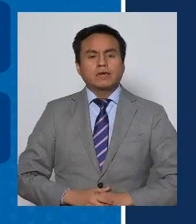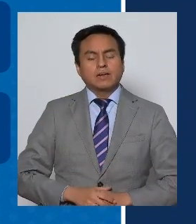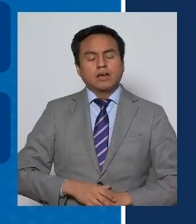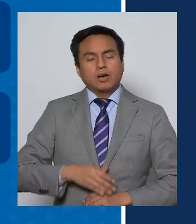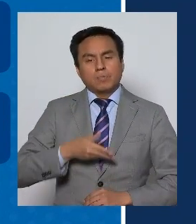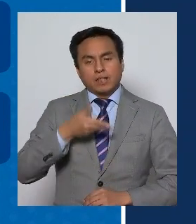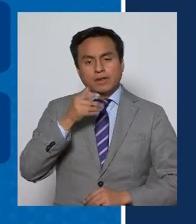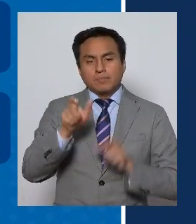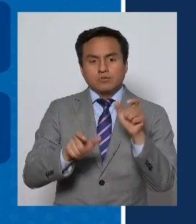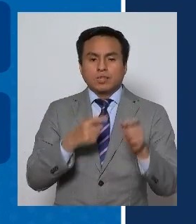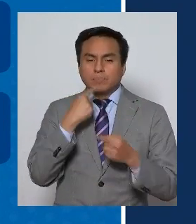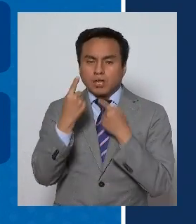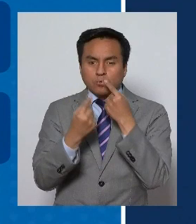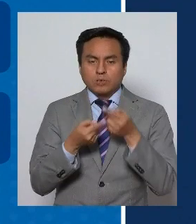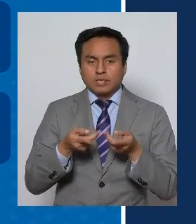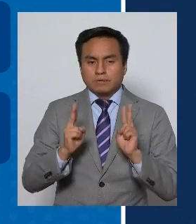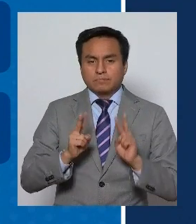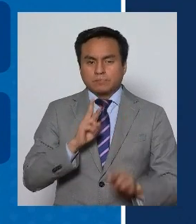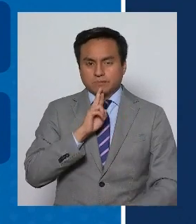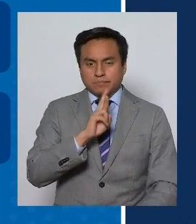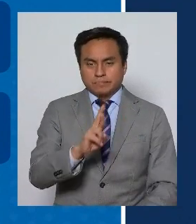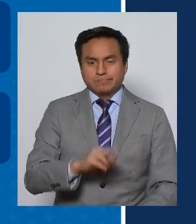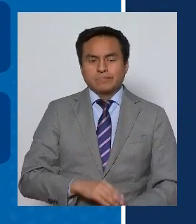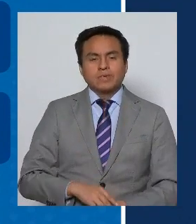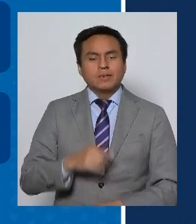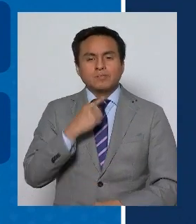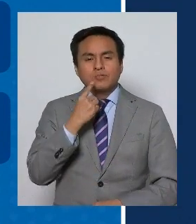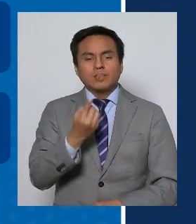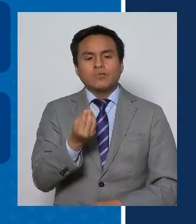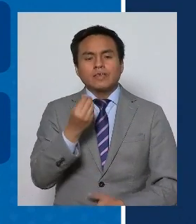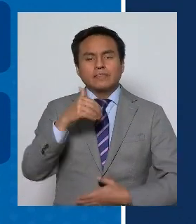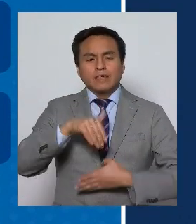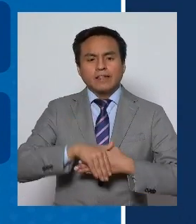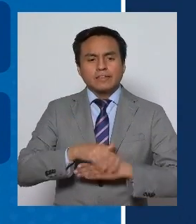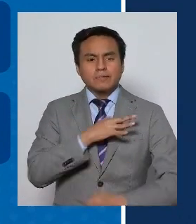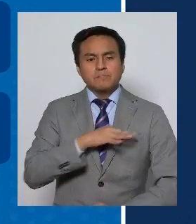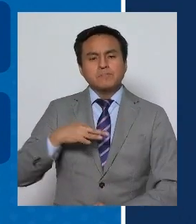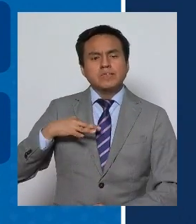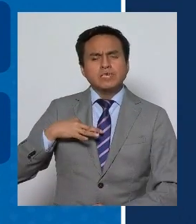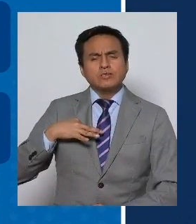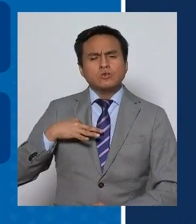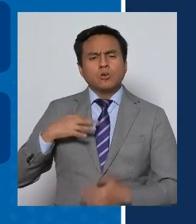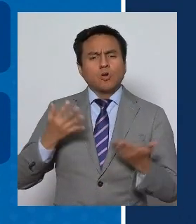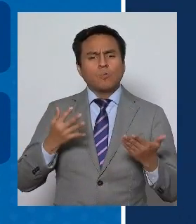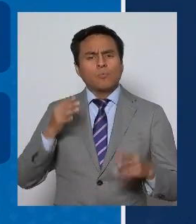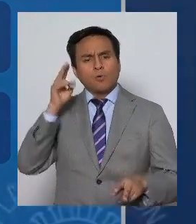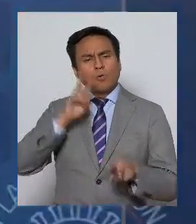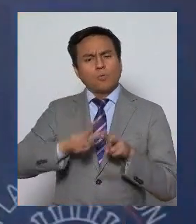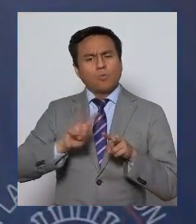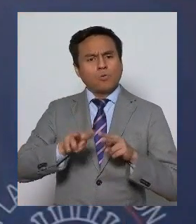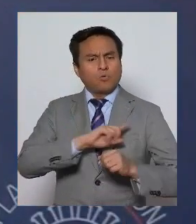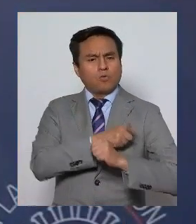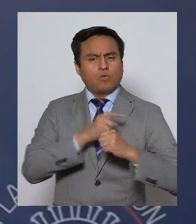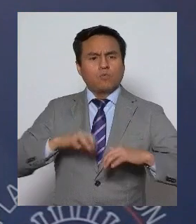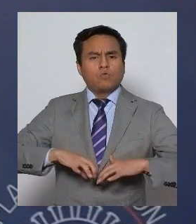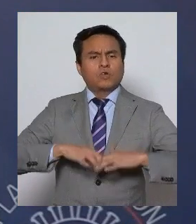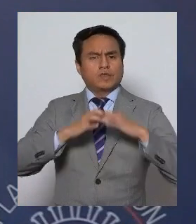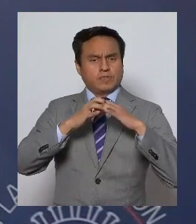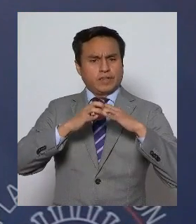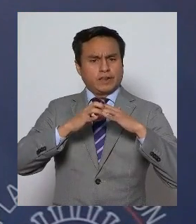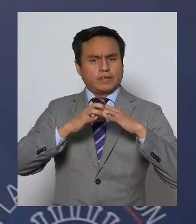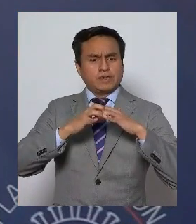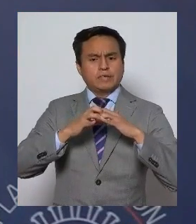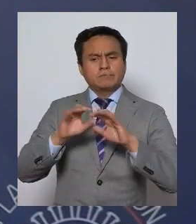poder responder sus preguntas. Buenas tardes al ministro. ¿Cómo se pretende fortalecer